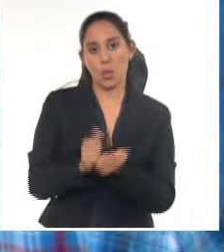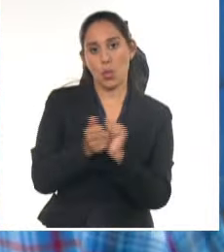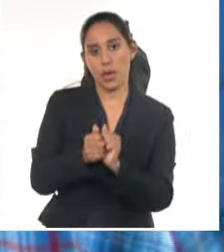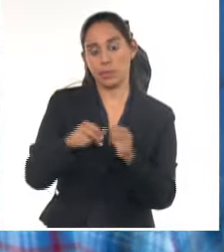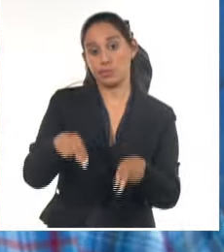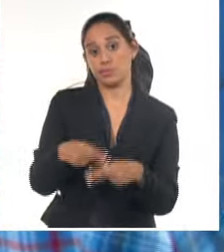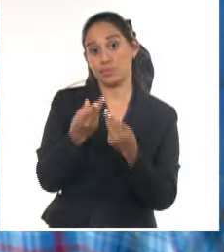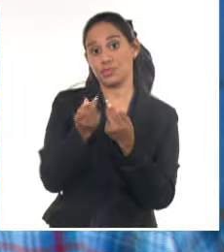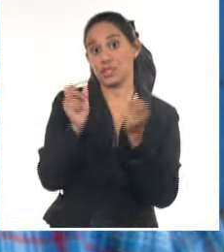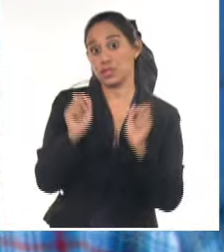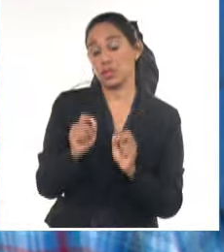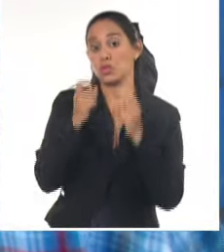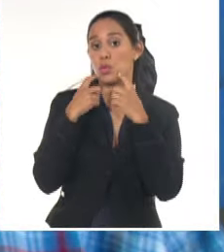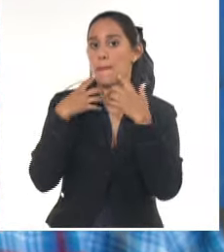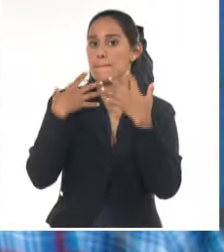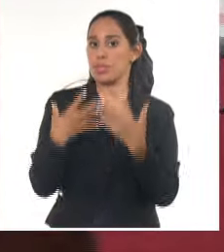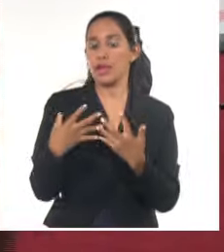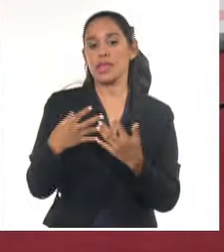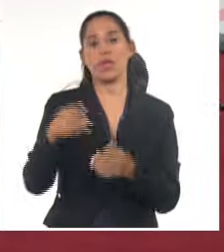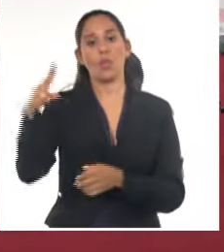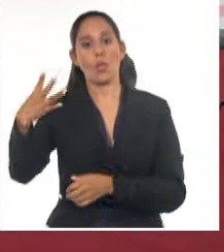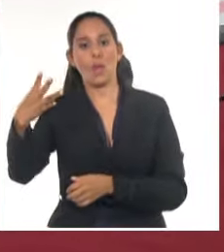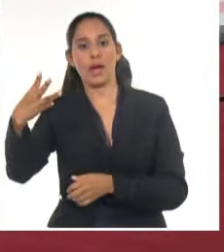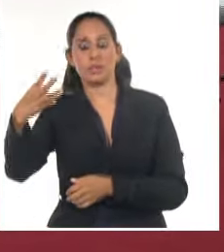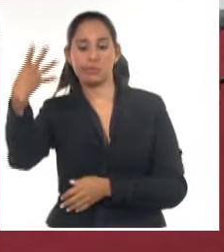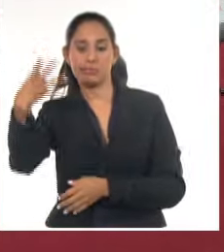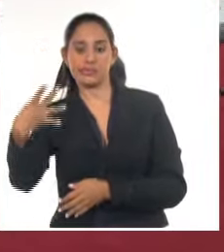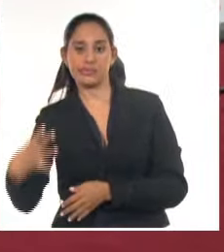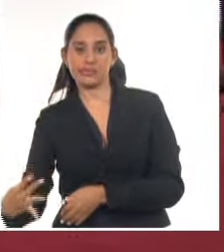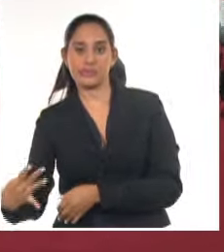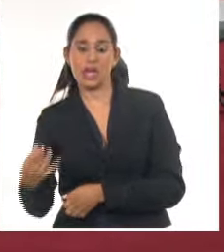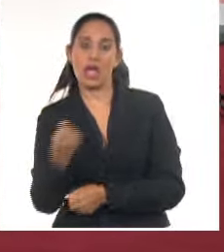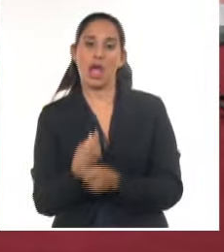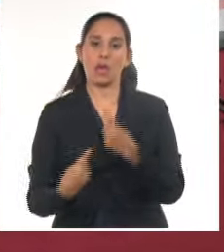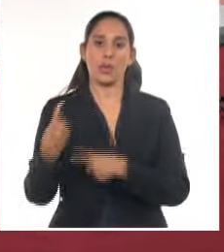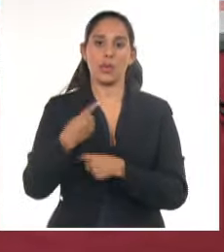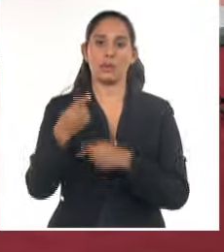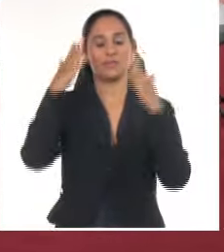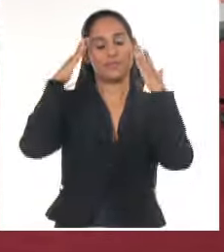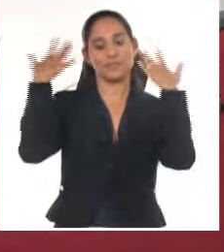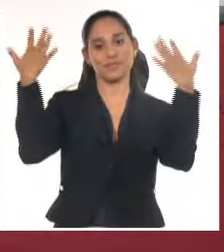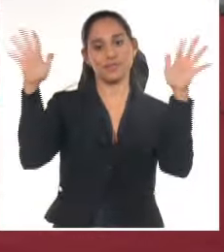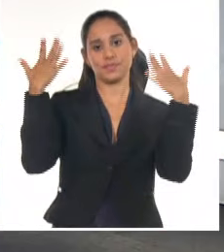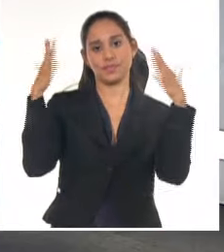que pueda estar ubicada entre los 4 primeros lugares en este evento.